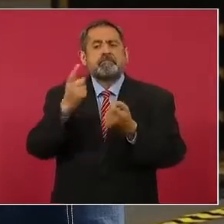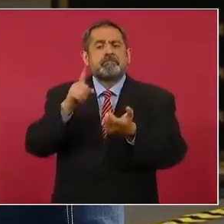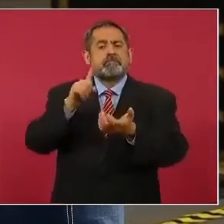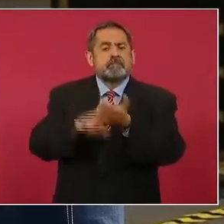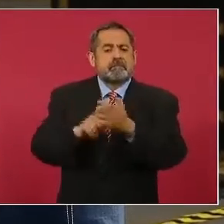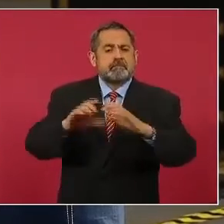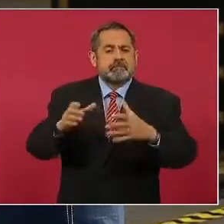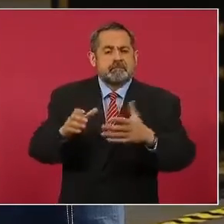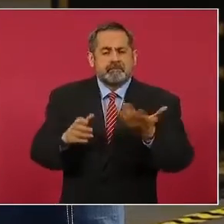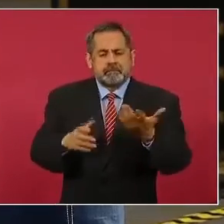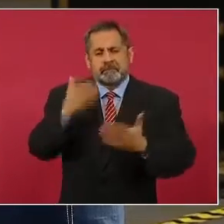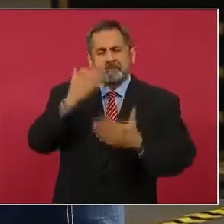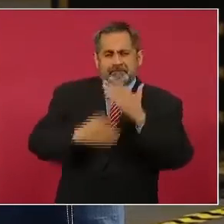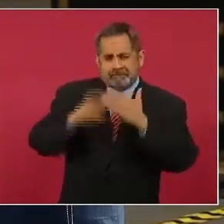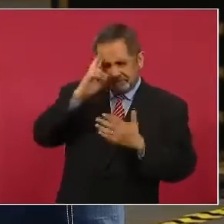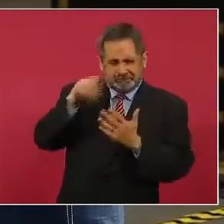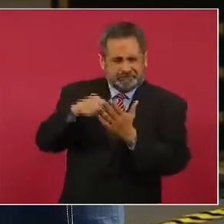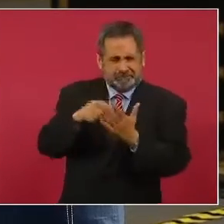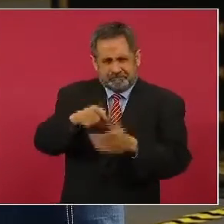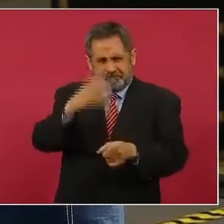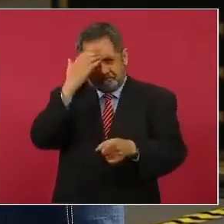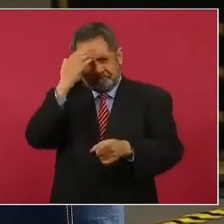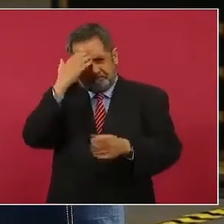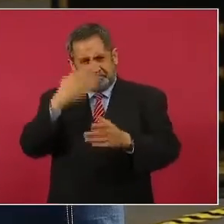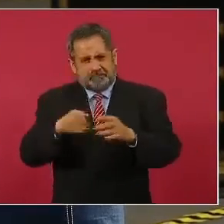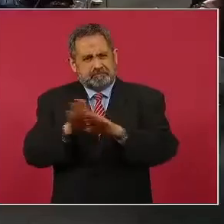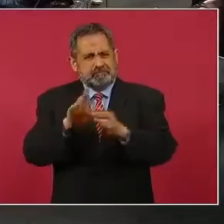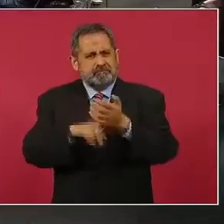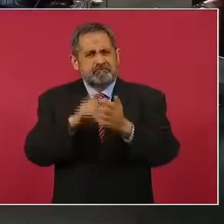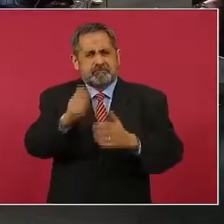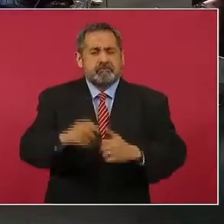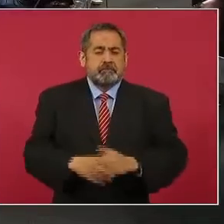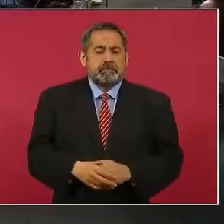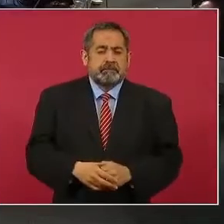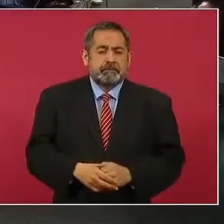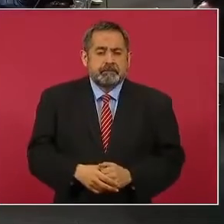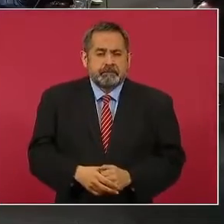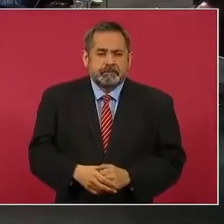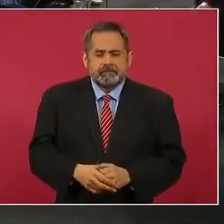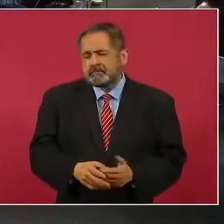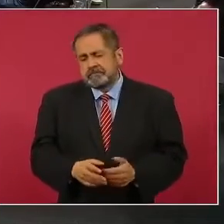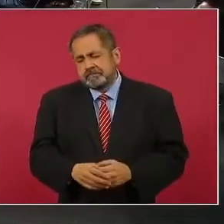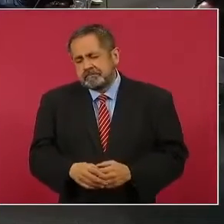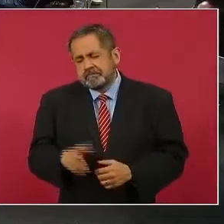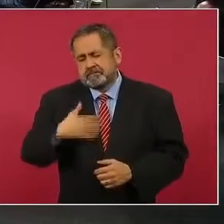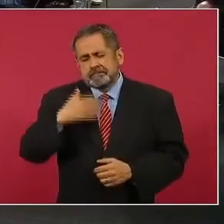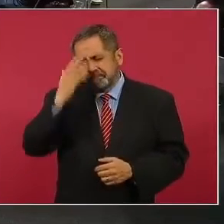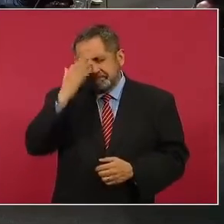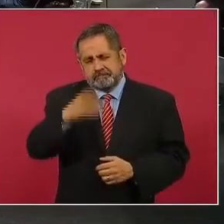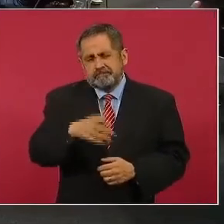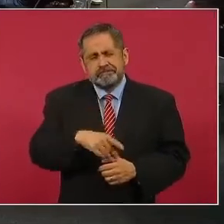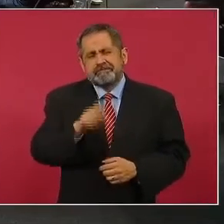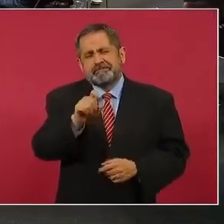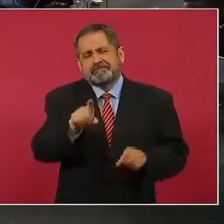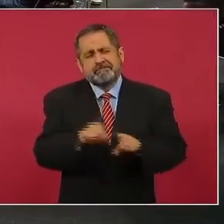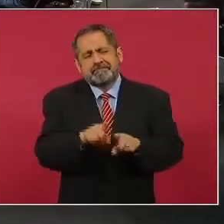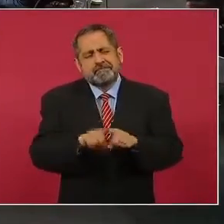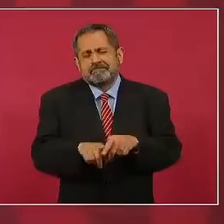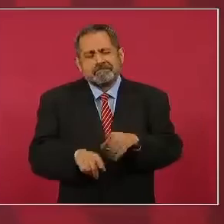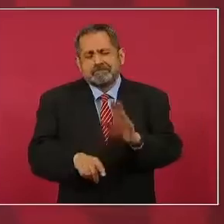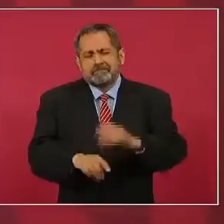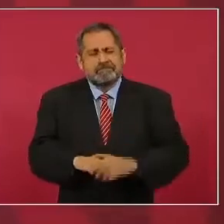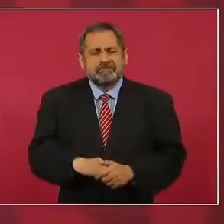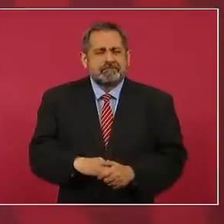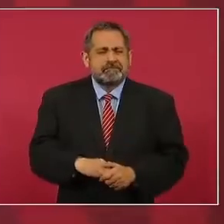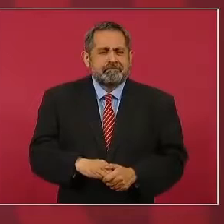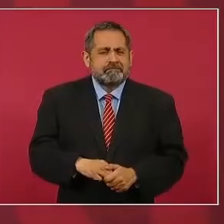la academia consideran que es violatorio. ¿Usted conocía sobre este anteproyecto? No, pero es parte de lo mismo, debe ser